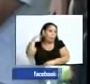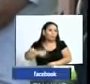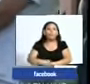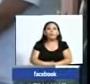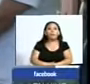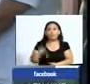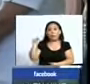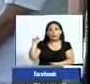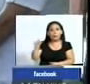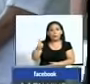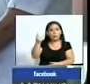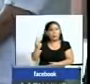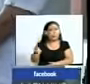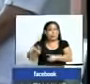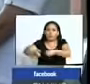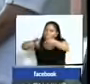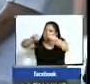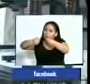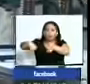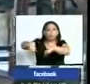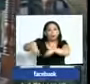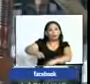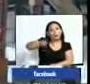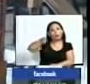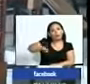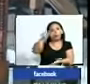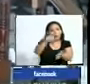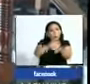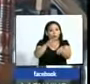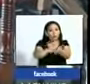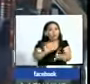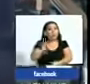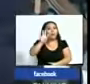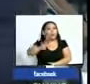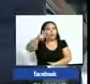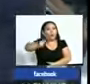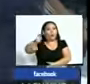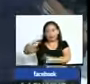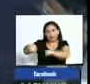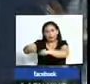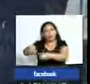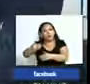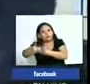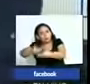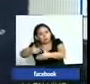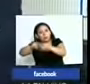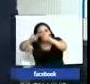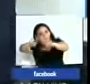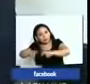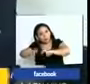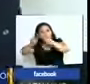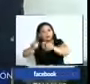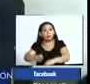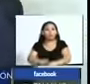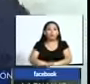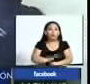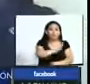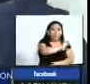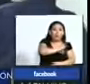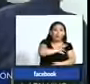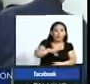detenido continuará guardando prisión y el juez ha fijado 4 meses de instrucción para el desarrollo de las investigaciones, mientras la